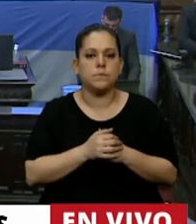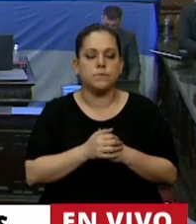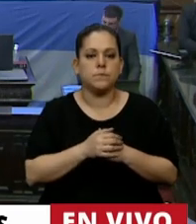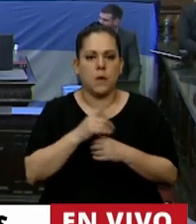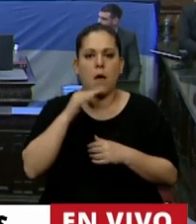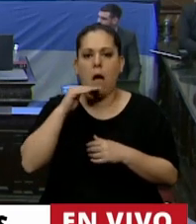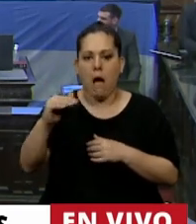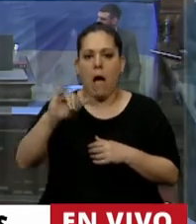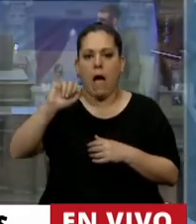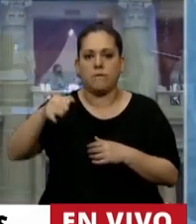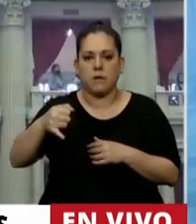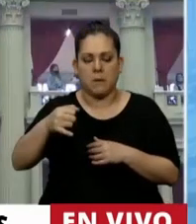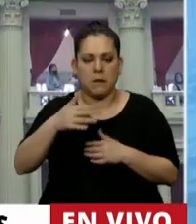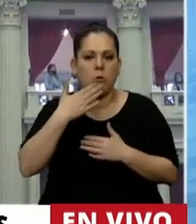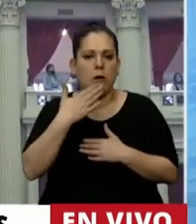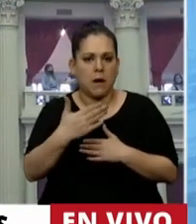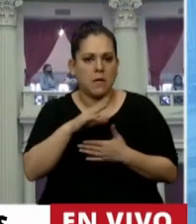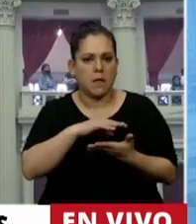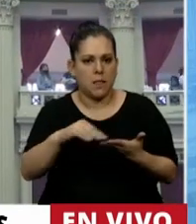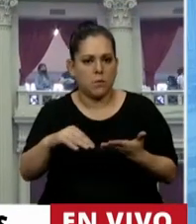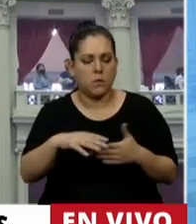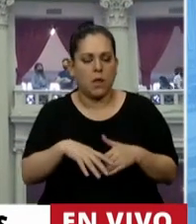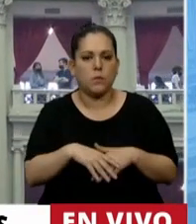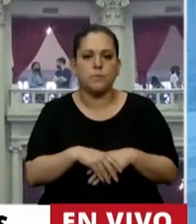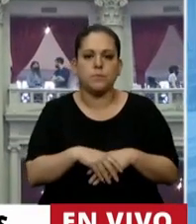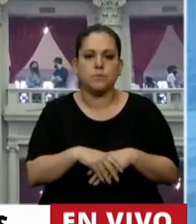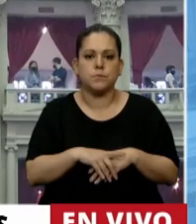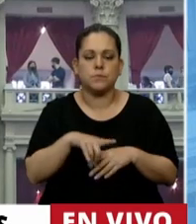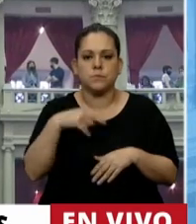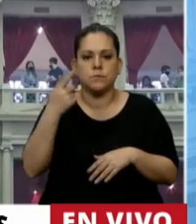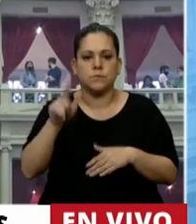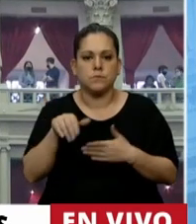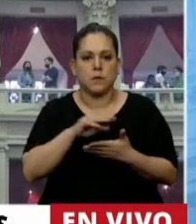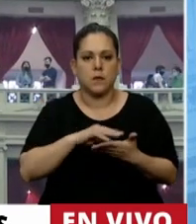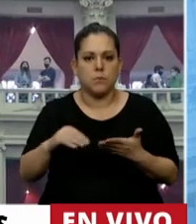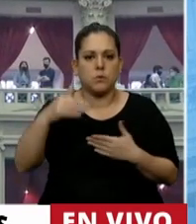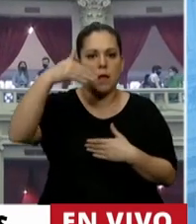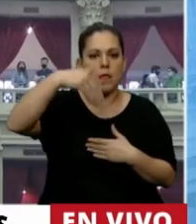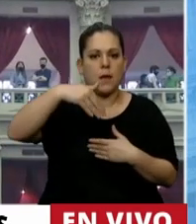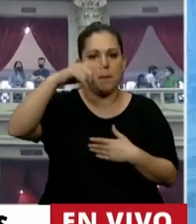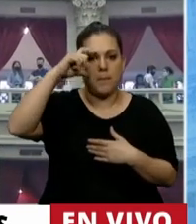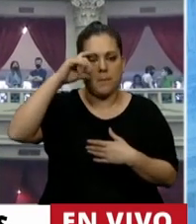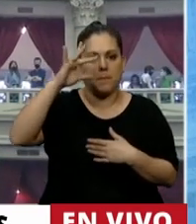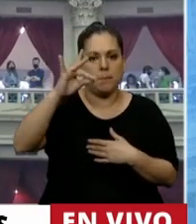alternativo por ciento gracias diputados diputada gladys medina